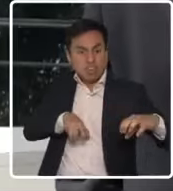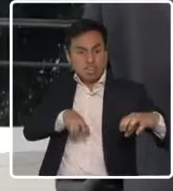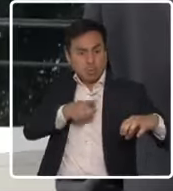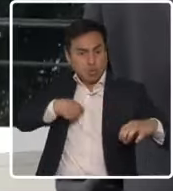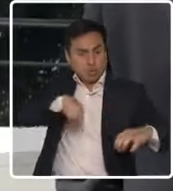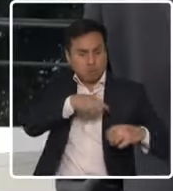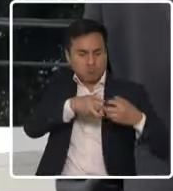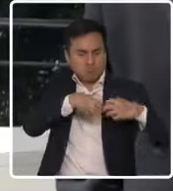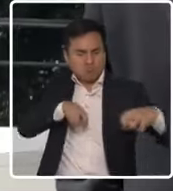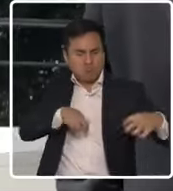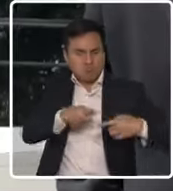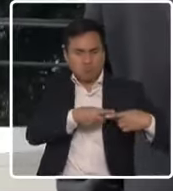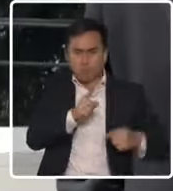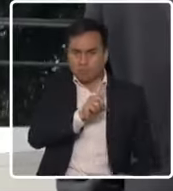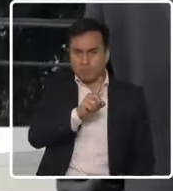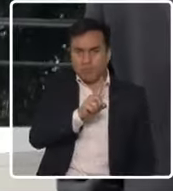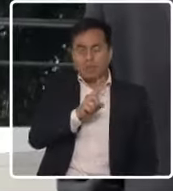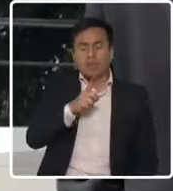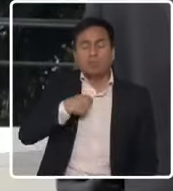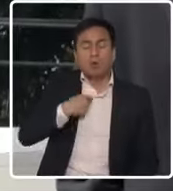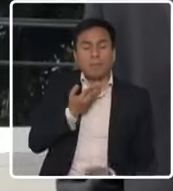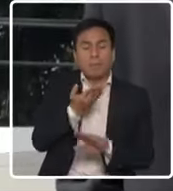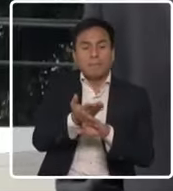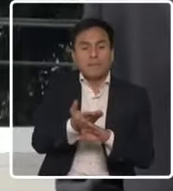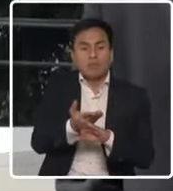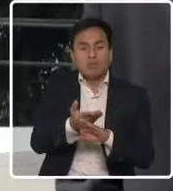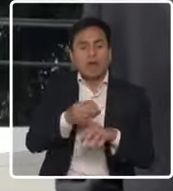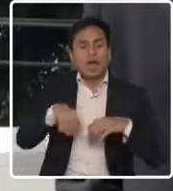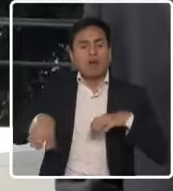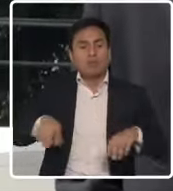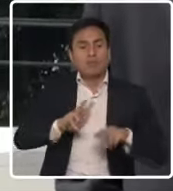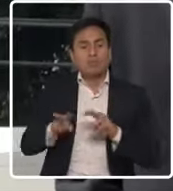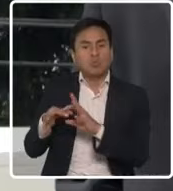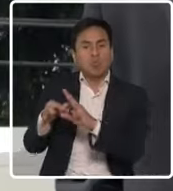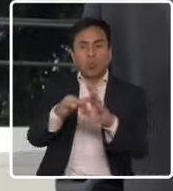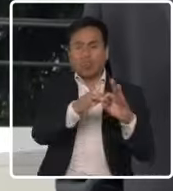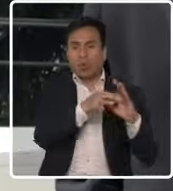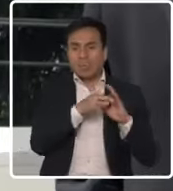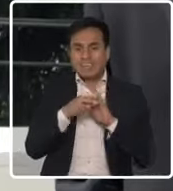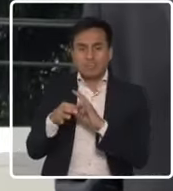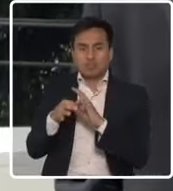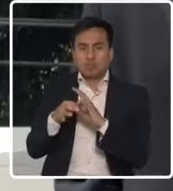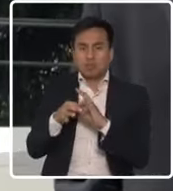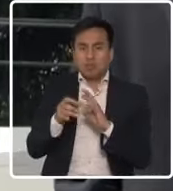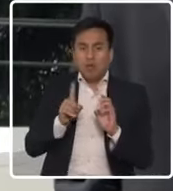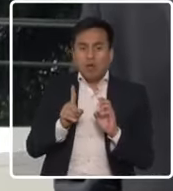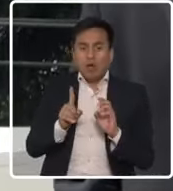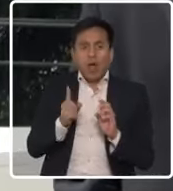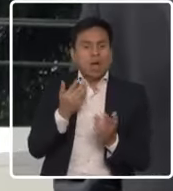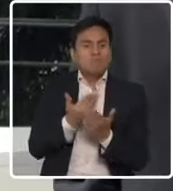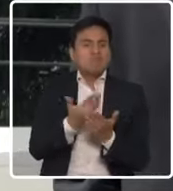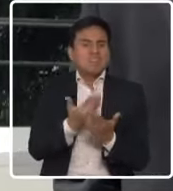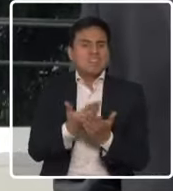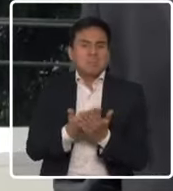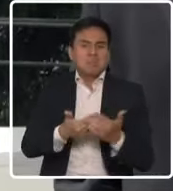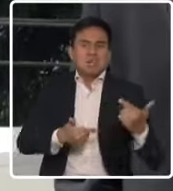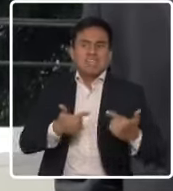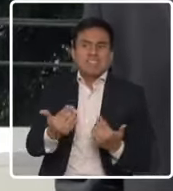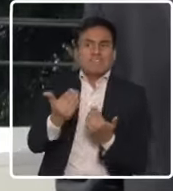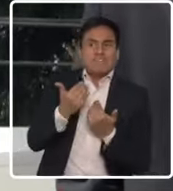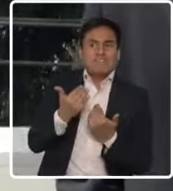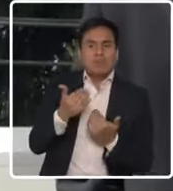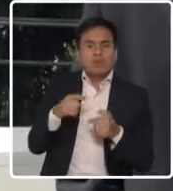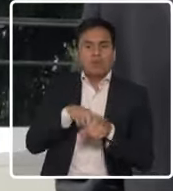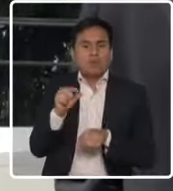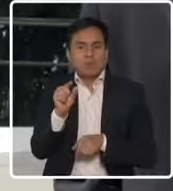entre nosotros, sin divisiones en la sociedad. Por eso yo pido que en esto actuemos unidos y que no haya aprovechamiento político de